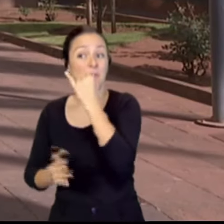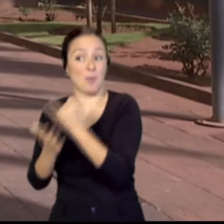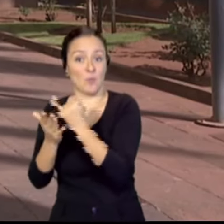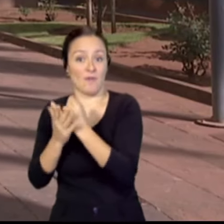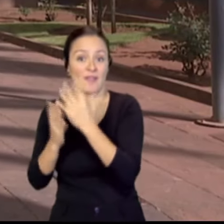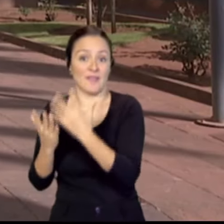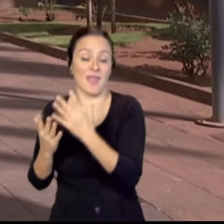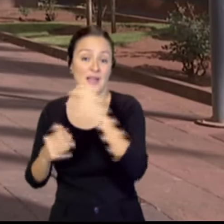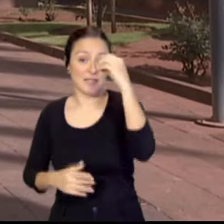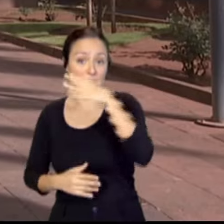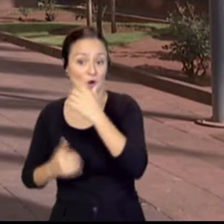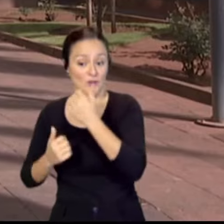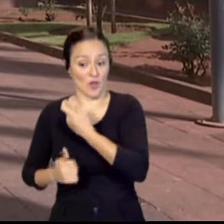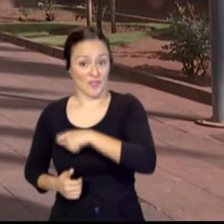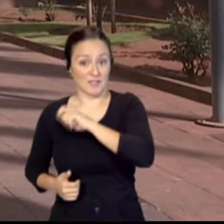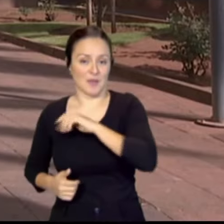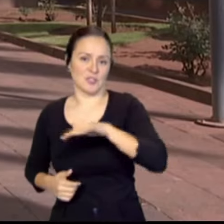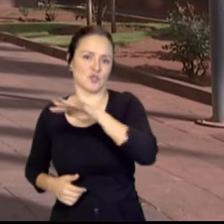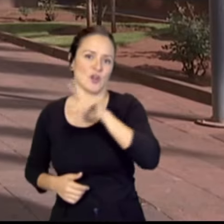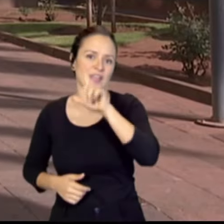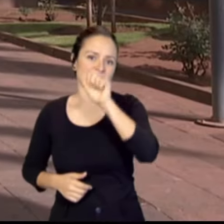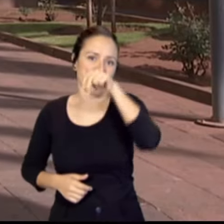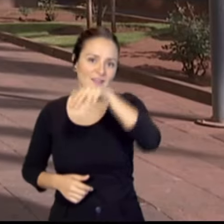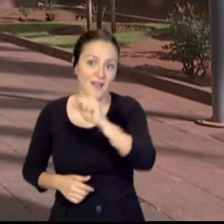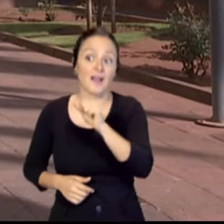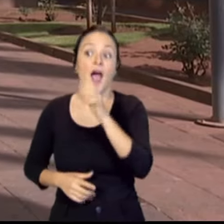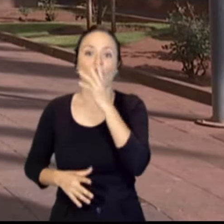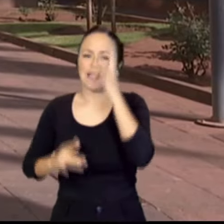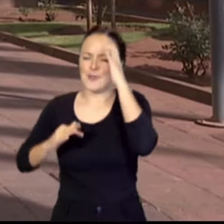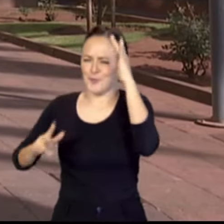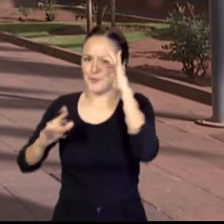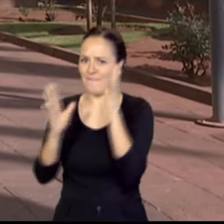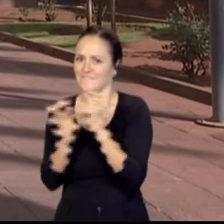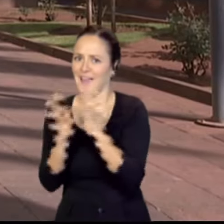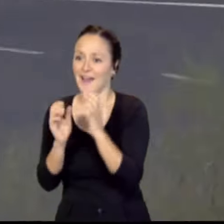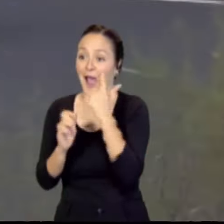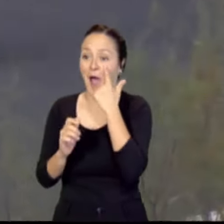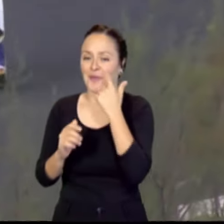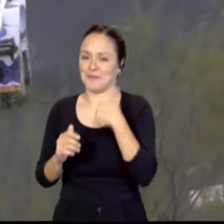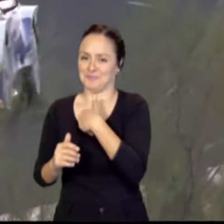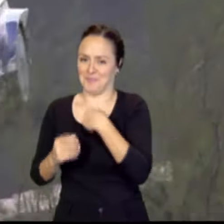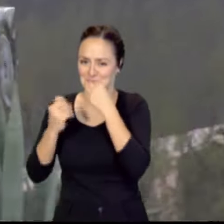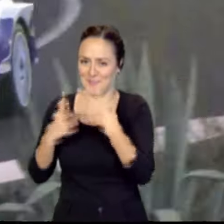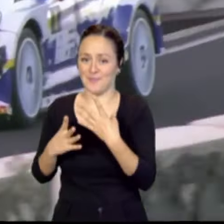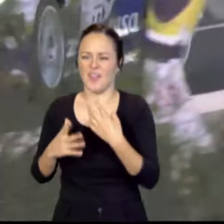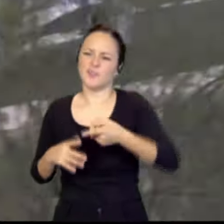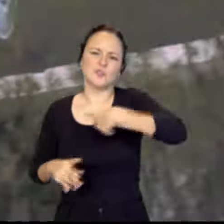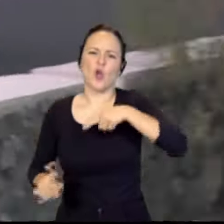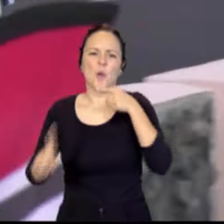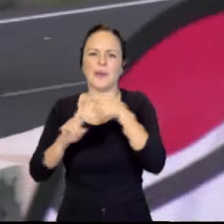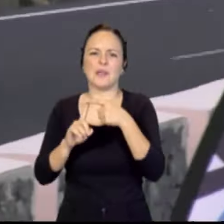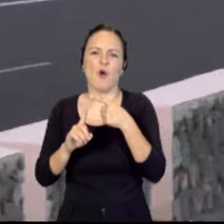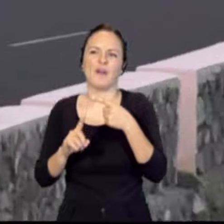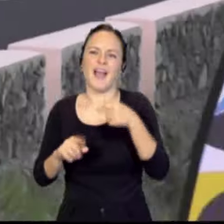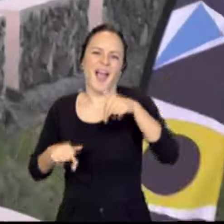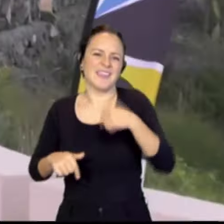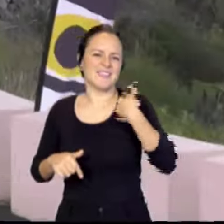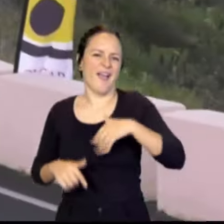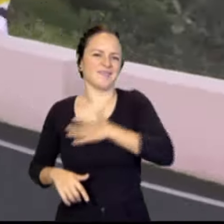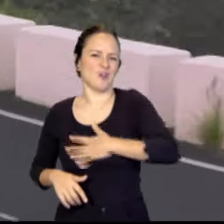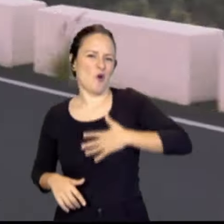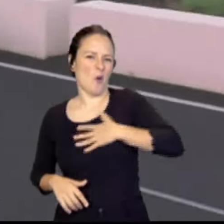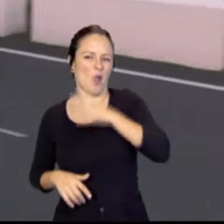en en la lana y vamos con mucha ilusión y con muchas ganas de de hacer un buen papel la idea era un poco salir de la zona de Confort donde